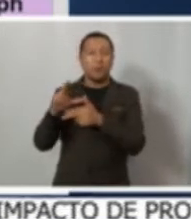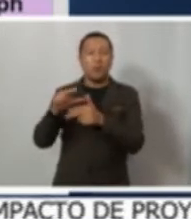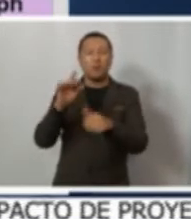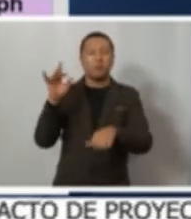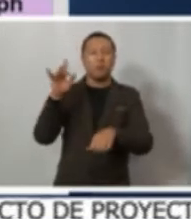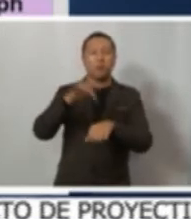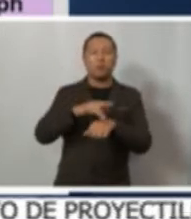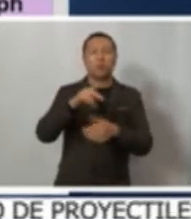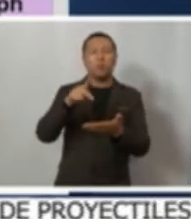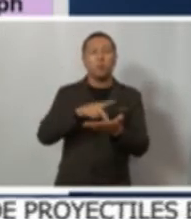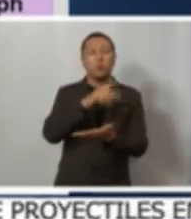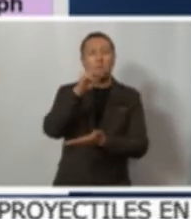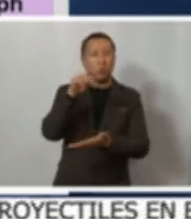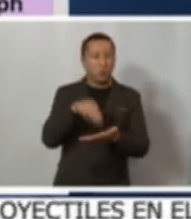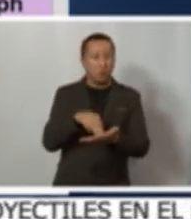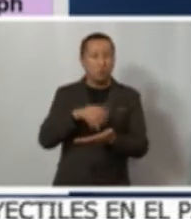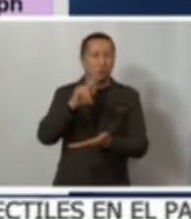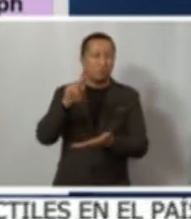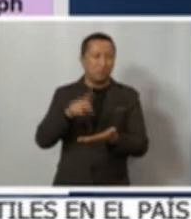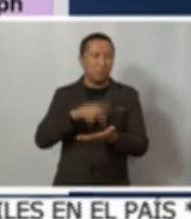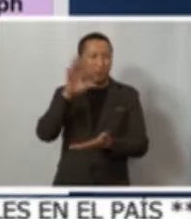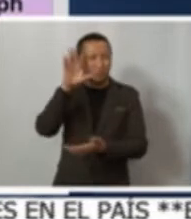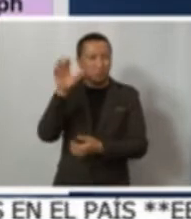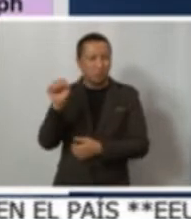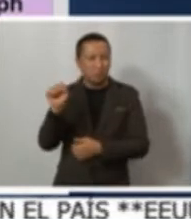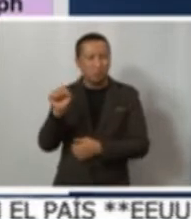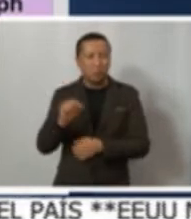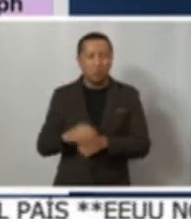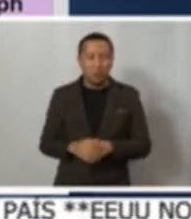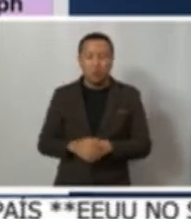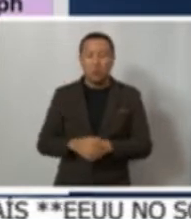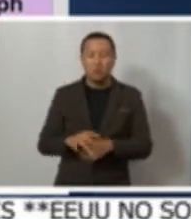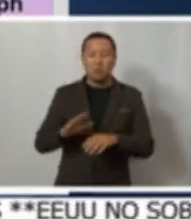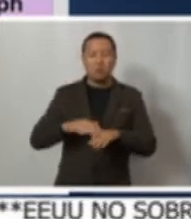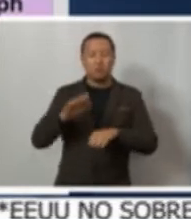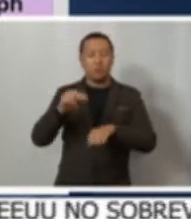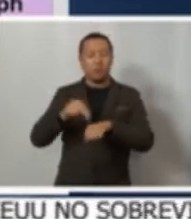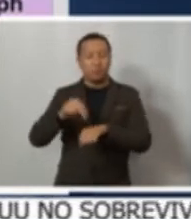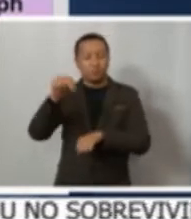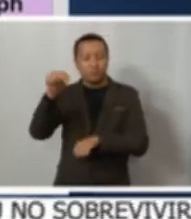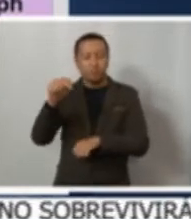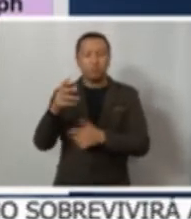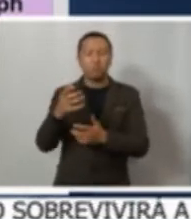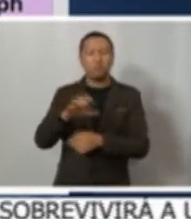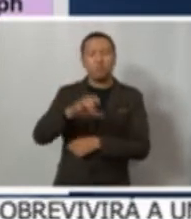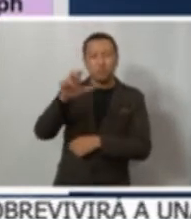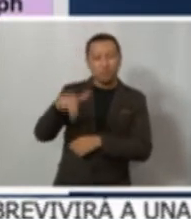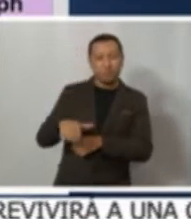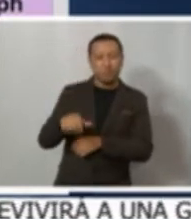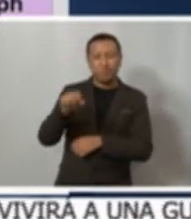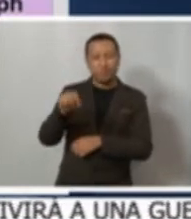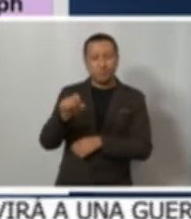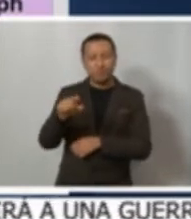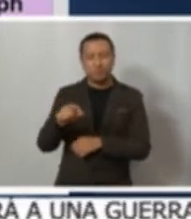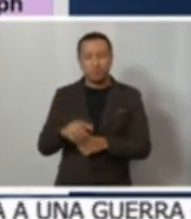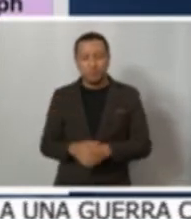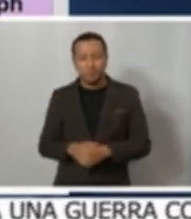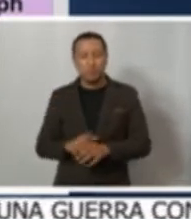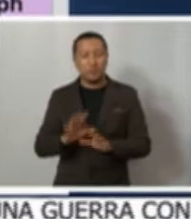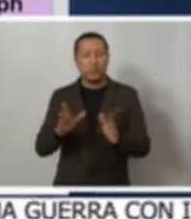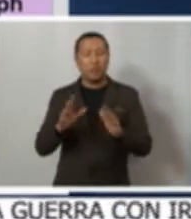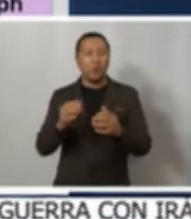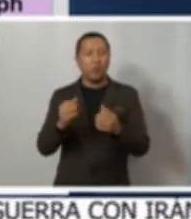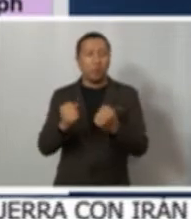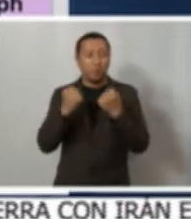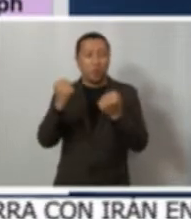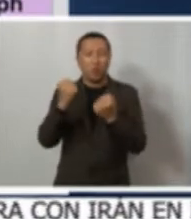sus bandas más fuertes están al norte, hacia Cancún, y decía nuevamente, el Ejecutivo ha perdido